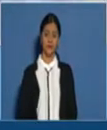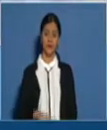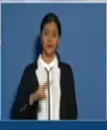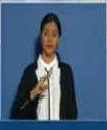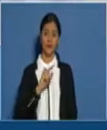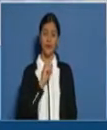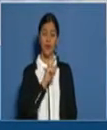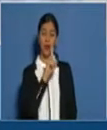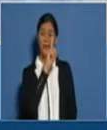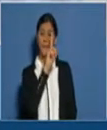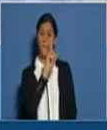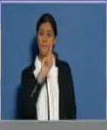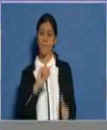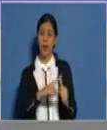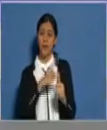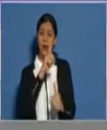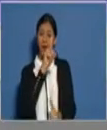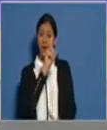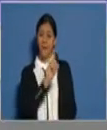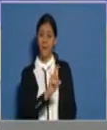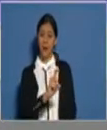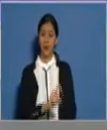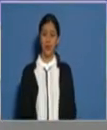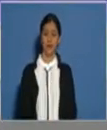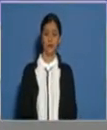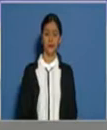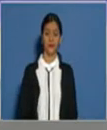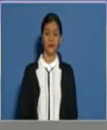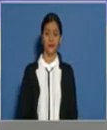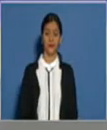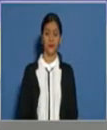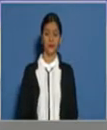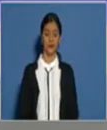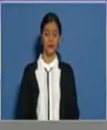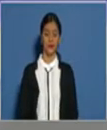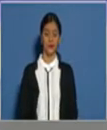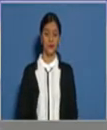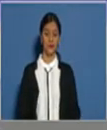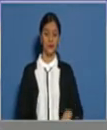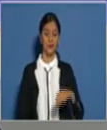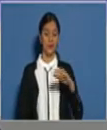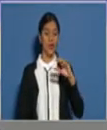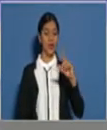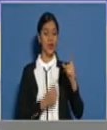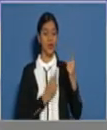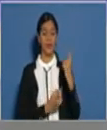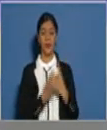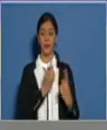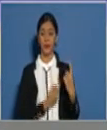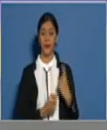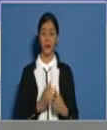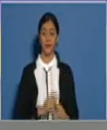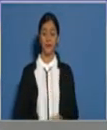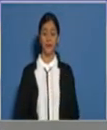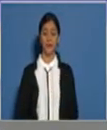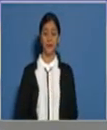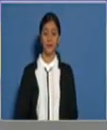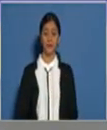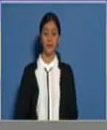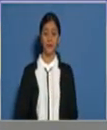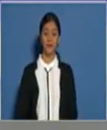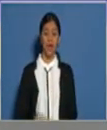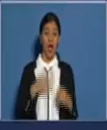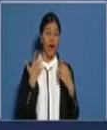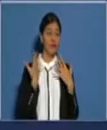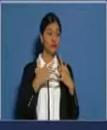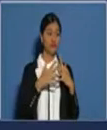Viceministro, tenemos la primera pregunta porque nos escribe a esta hora Carla con la etiqueta Yo Me Informo PMA. Ante el